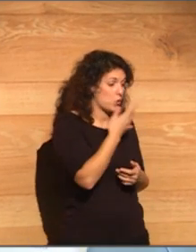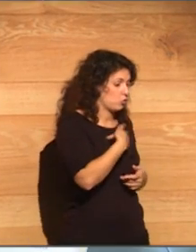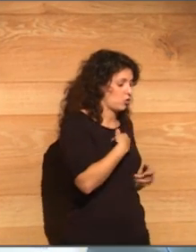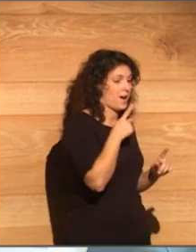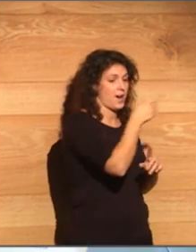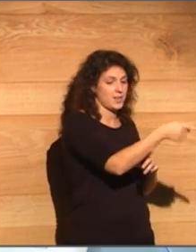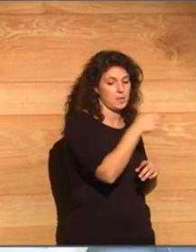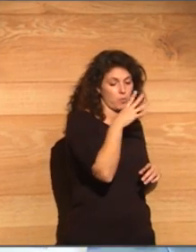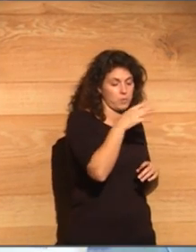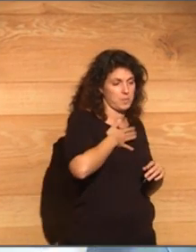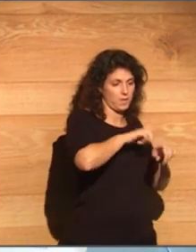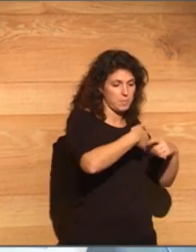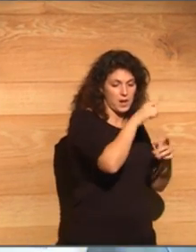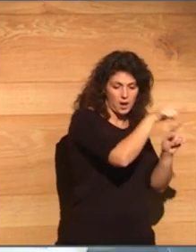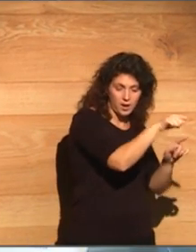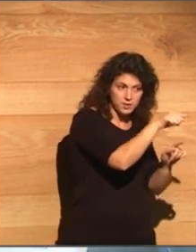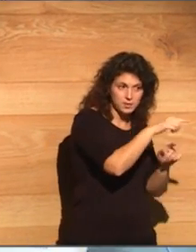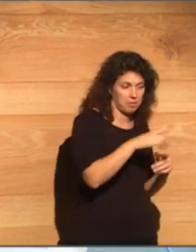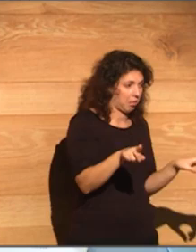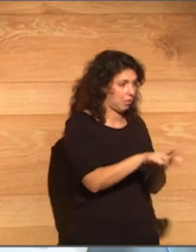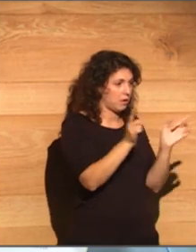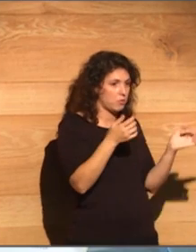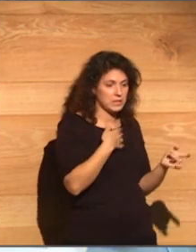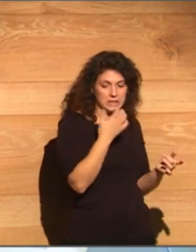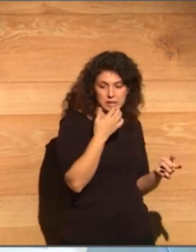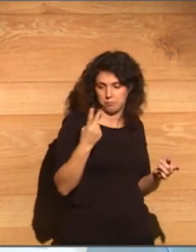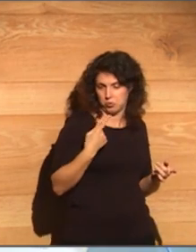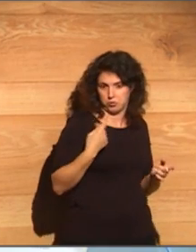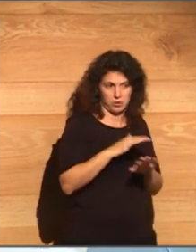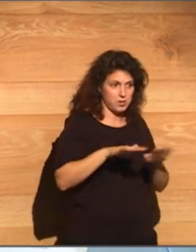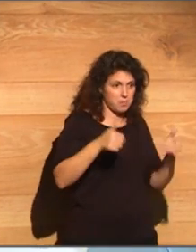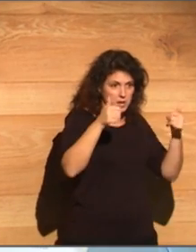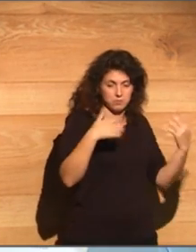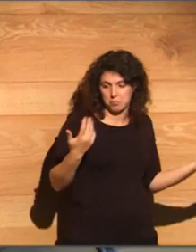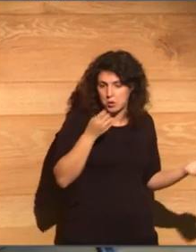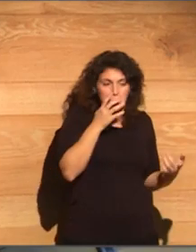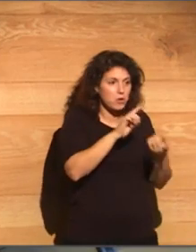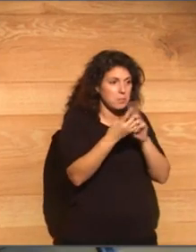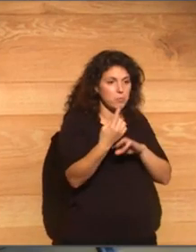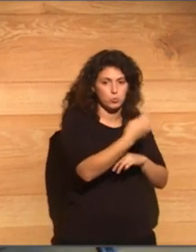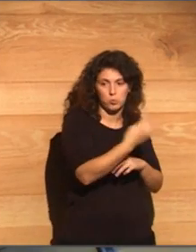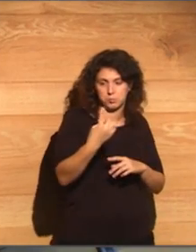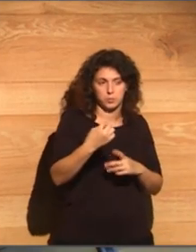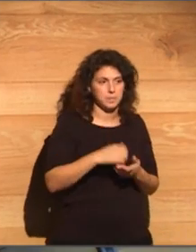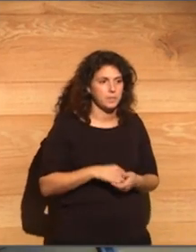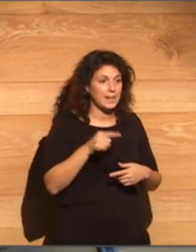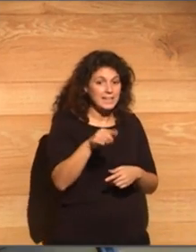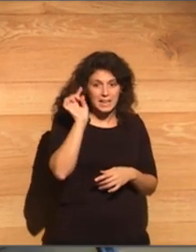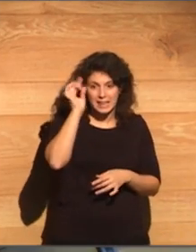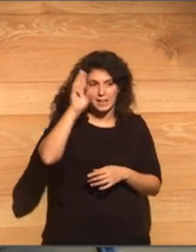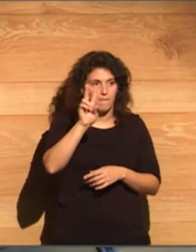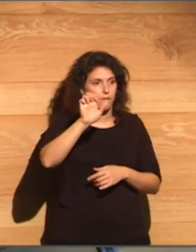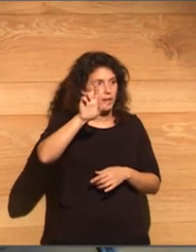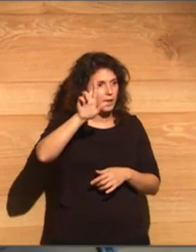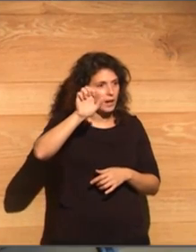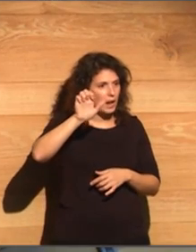porque está mi familia aquí, ¿qué maldad? Sí, ¿qué maldad? Si somos los dos, ¿qué maldad? Que somos soldados, uno por otro. Yo creo que es la idea que quiere transmitir Berlanga de